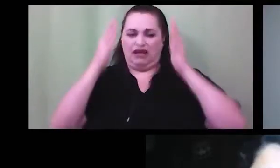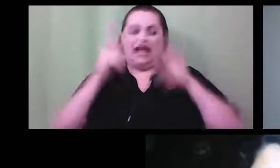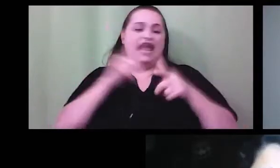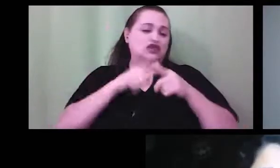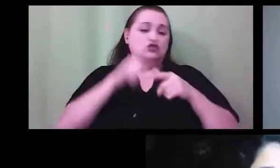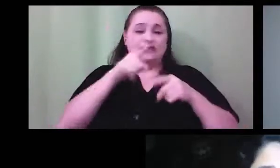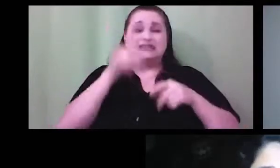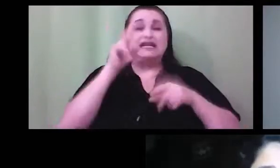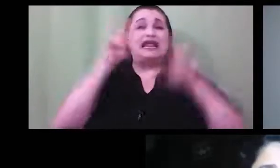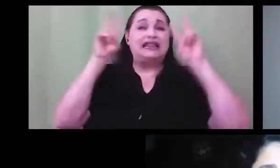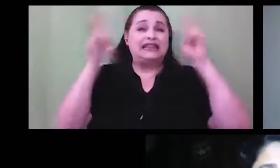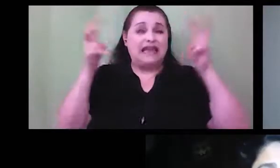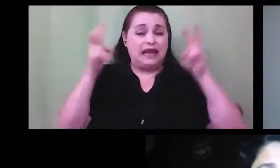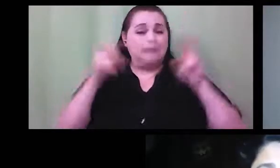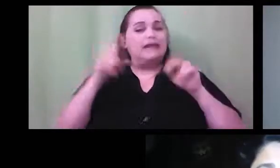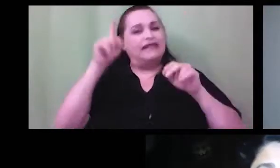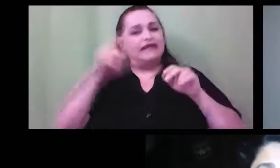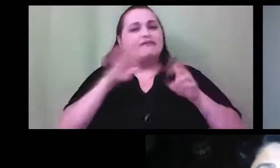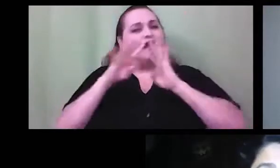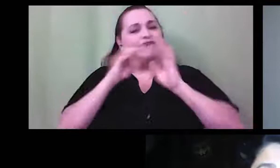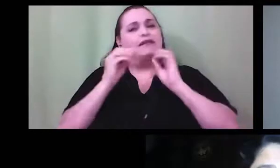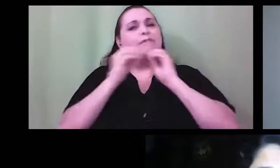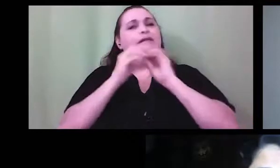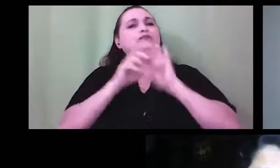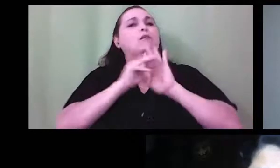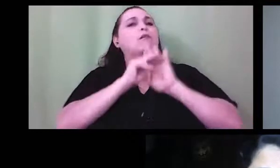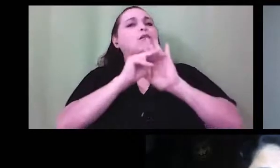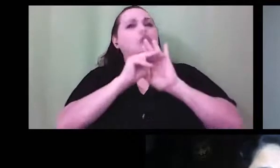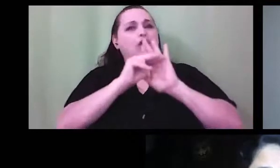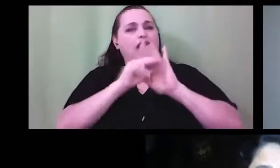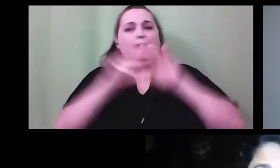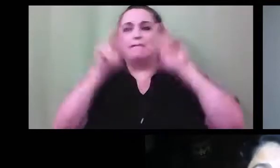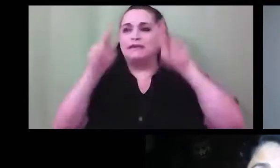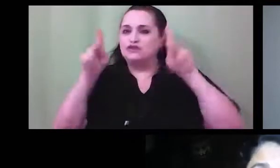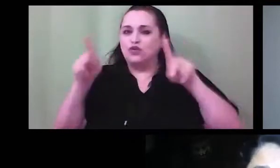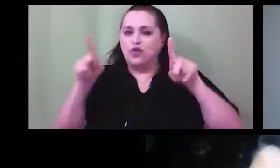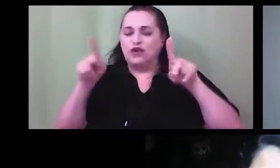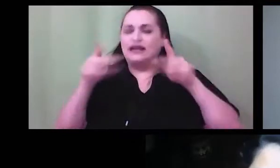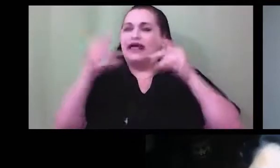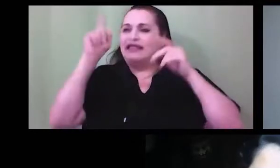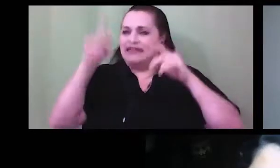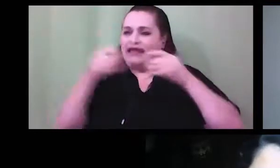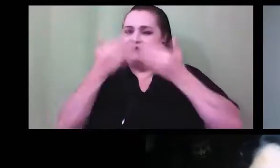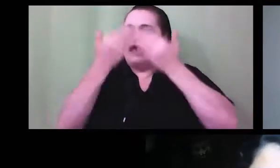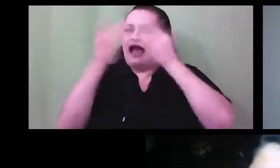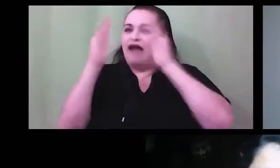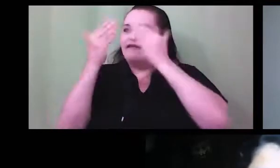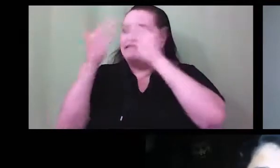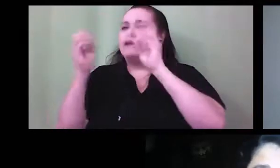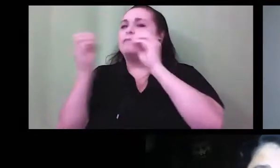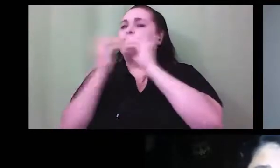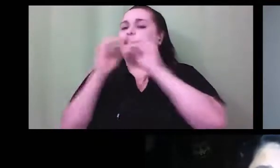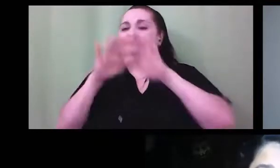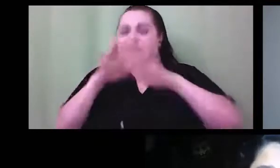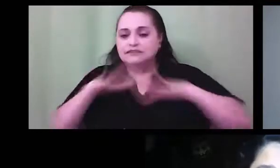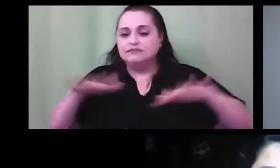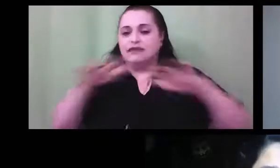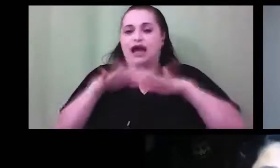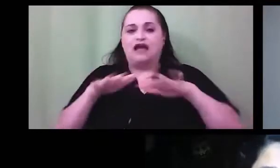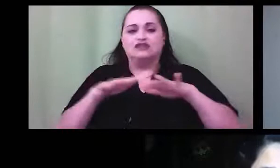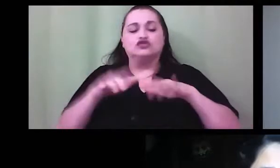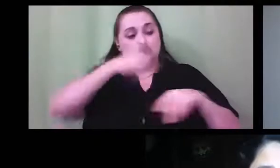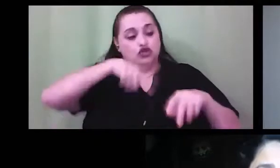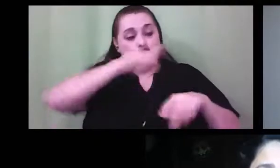que se tiene que poner de moda, que la gente tiene que abrir más espacios como este para que nosotros, y